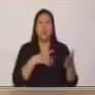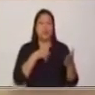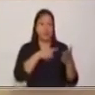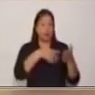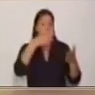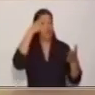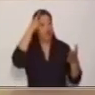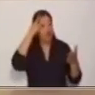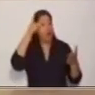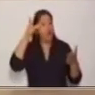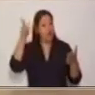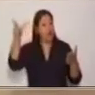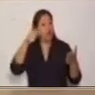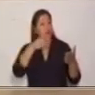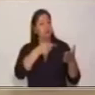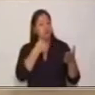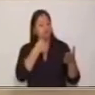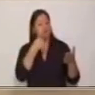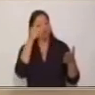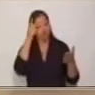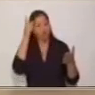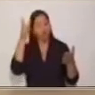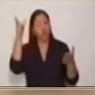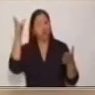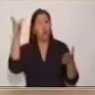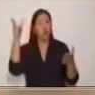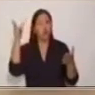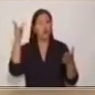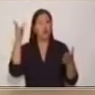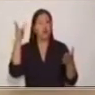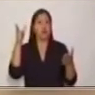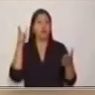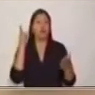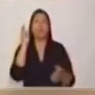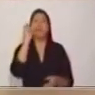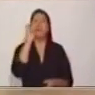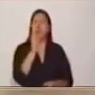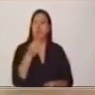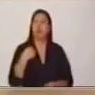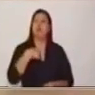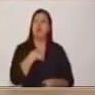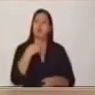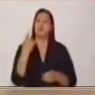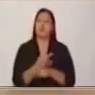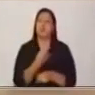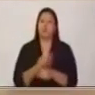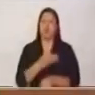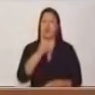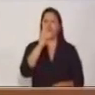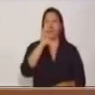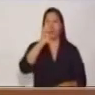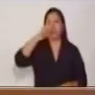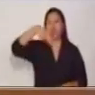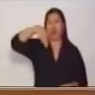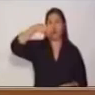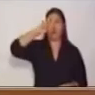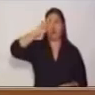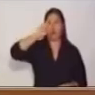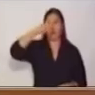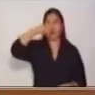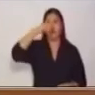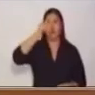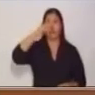sentido. Por eso es que necesitamos utilizar el significado denotativo, para que nuestro